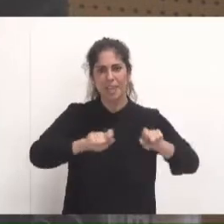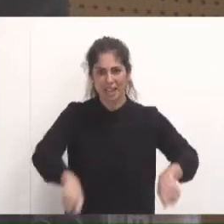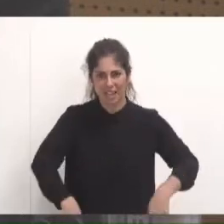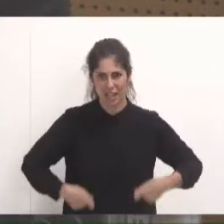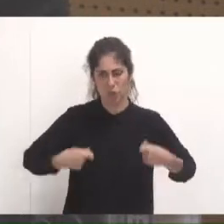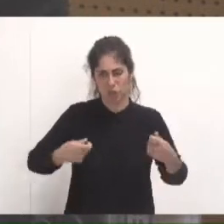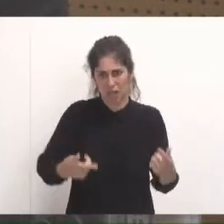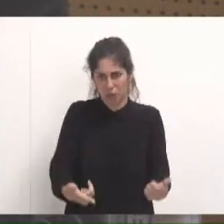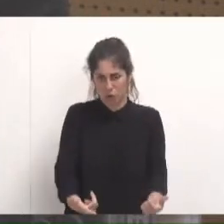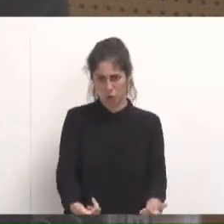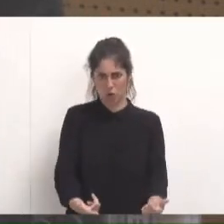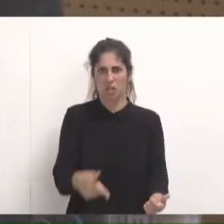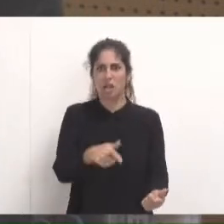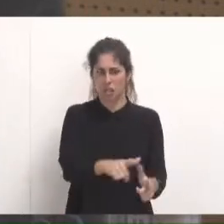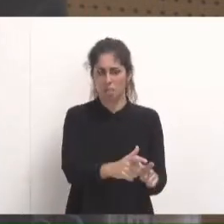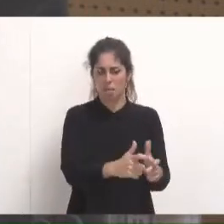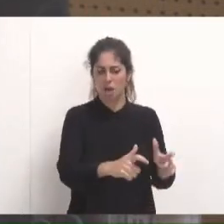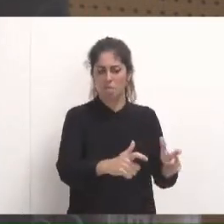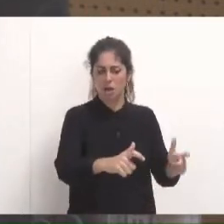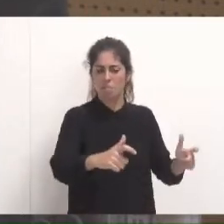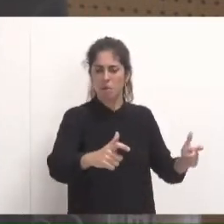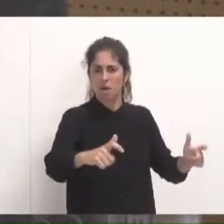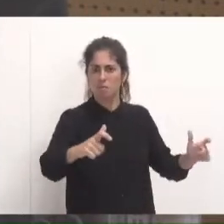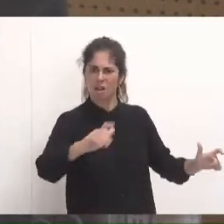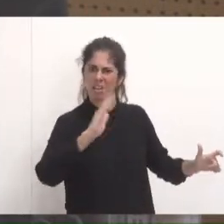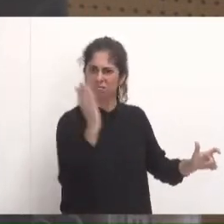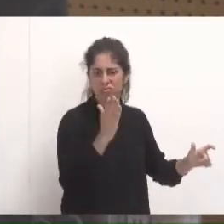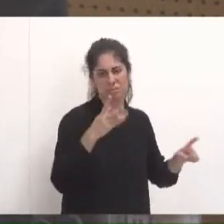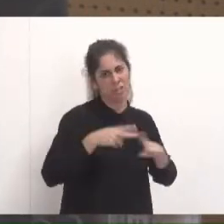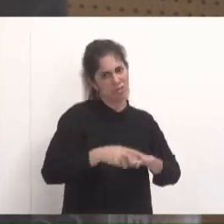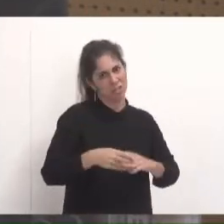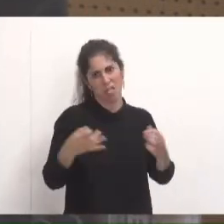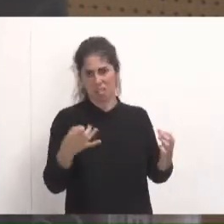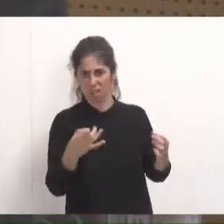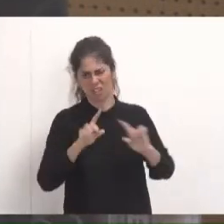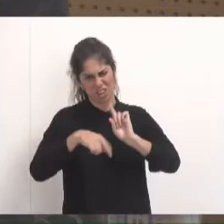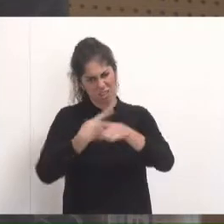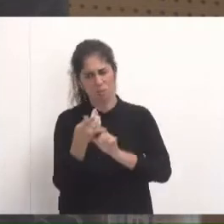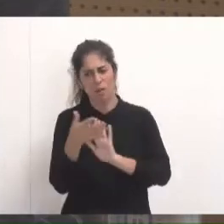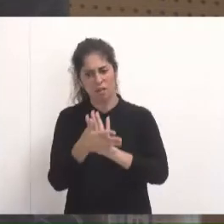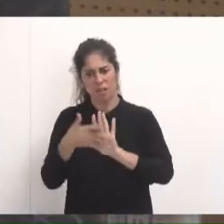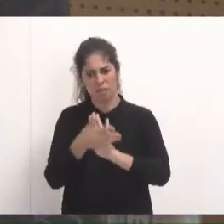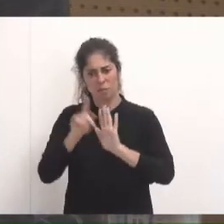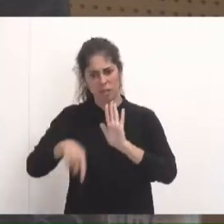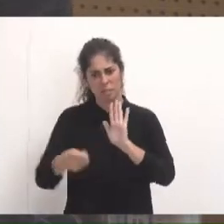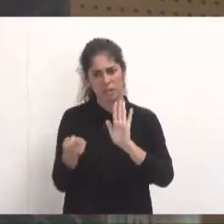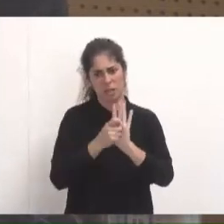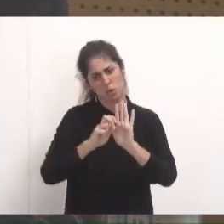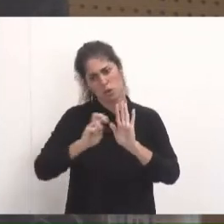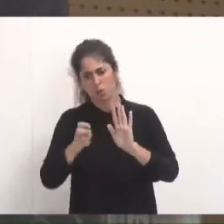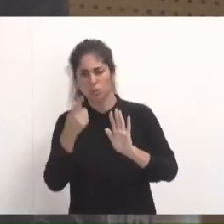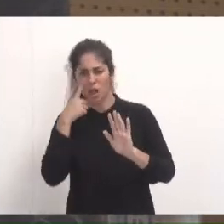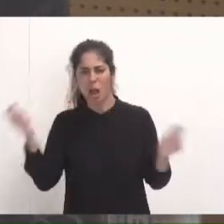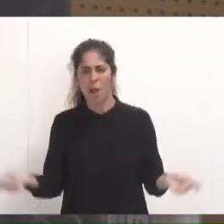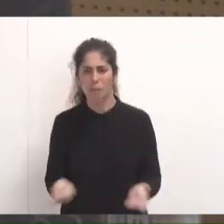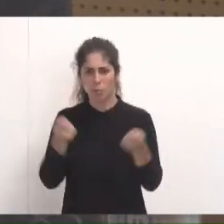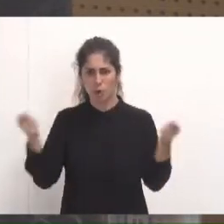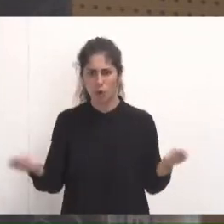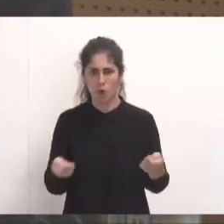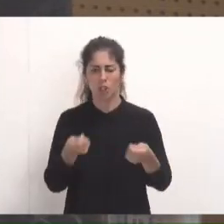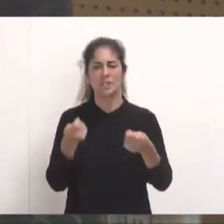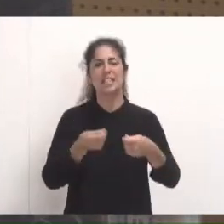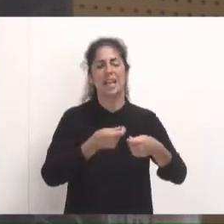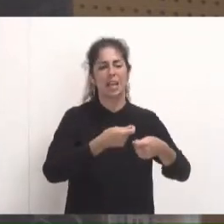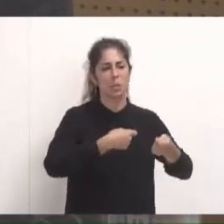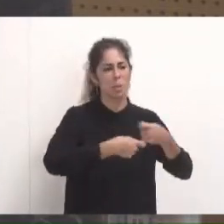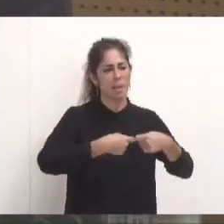más. Y hoy trataremos en otro punto del orden del día la cuestión de, la promoción de un mercadillo en el noreste de